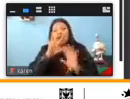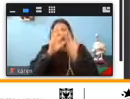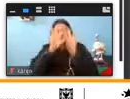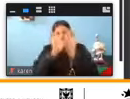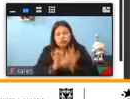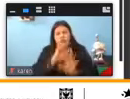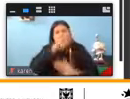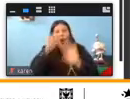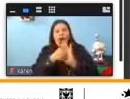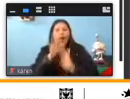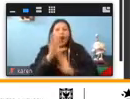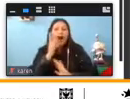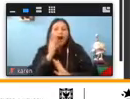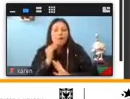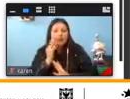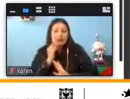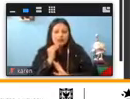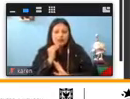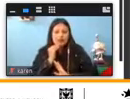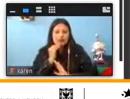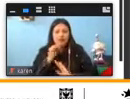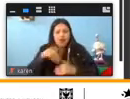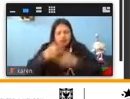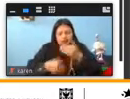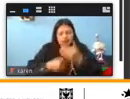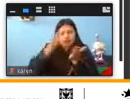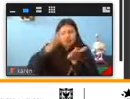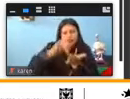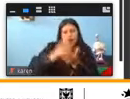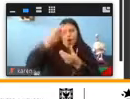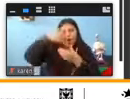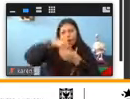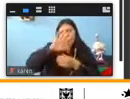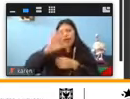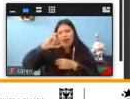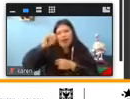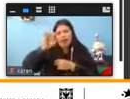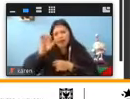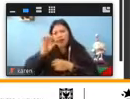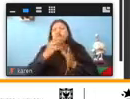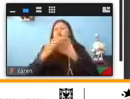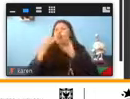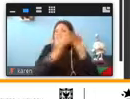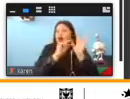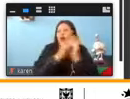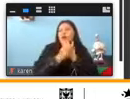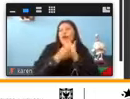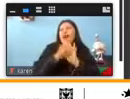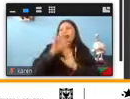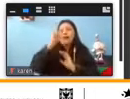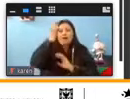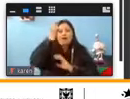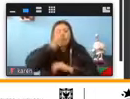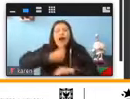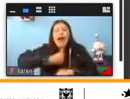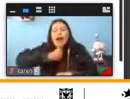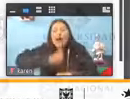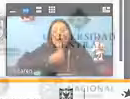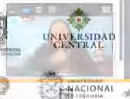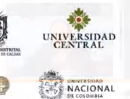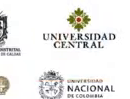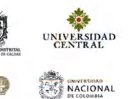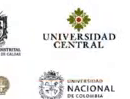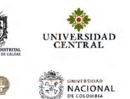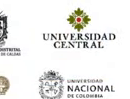estas experiencias que vinieron participando en el eje, y que nos hablan de las memorias del agua, de la